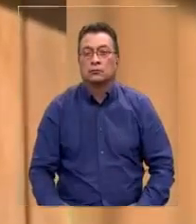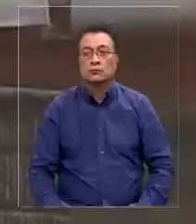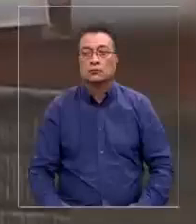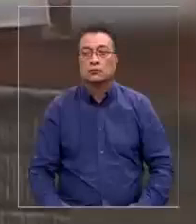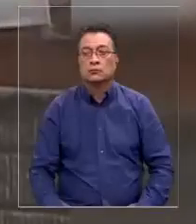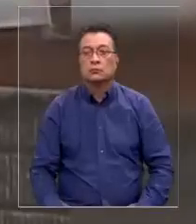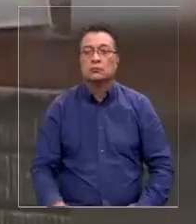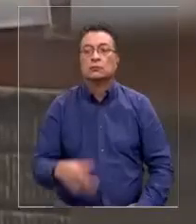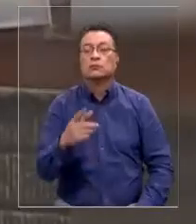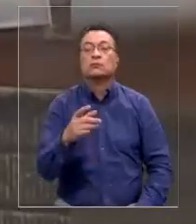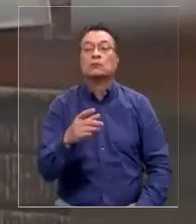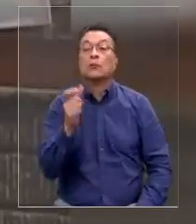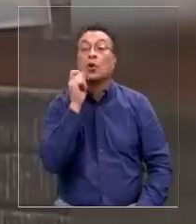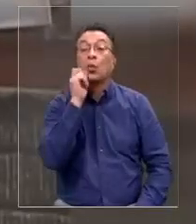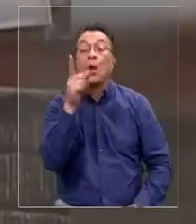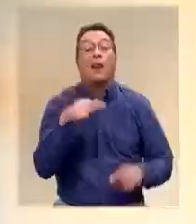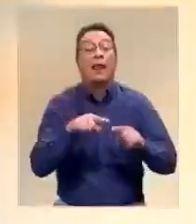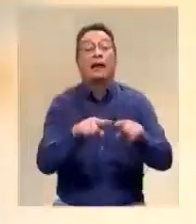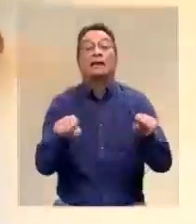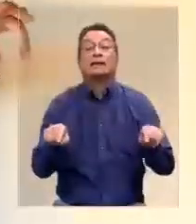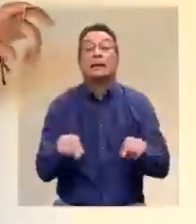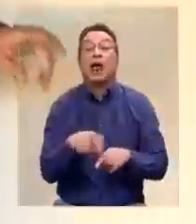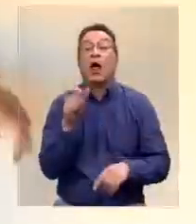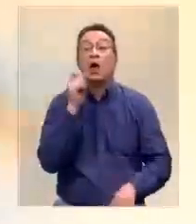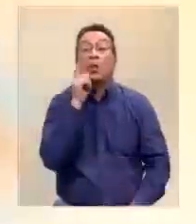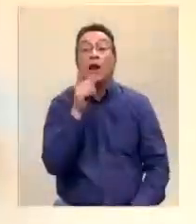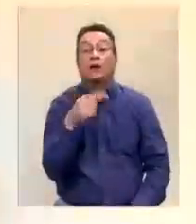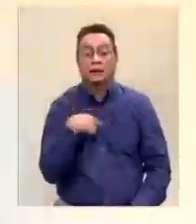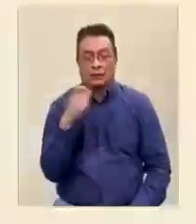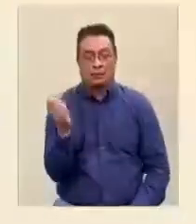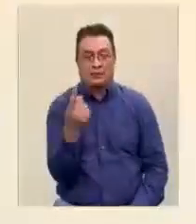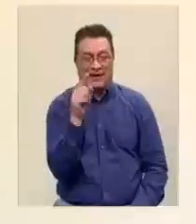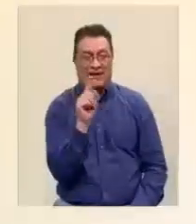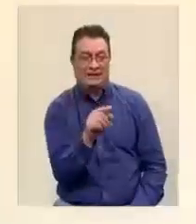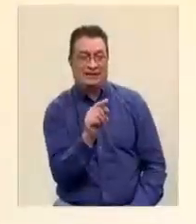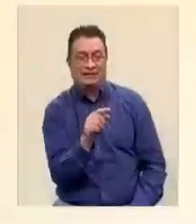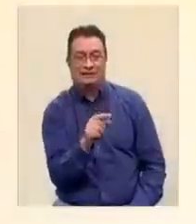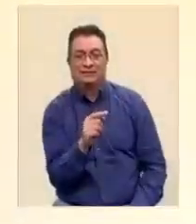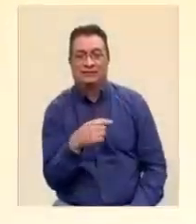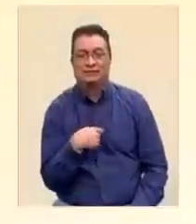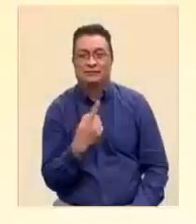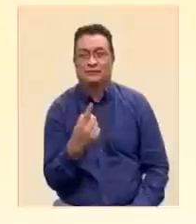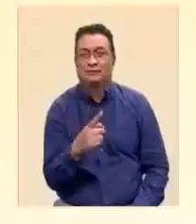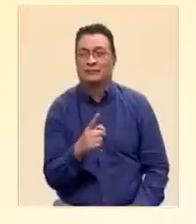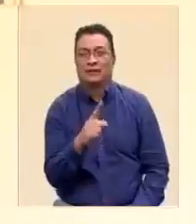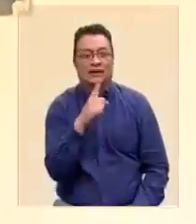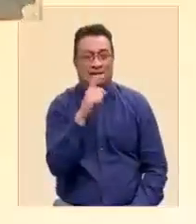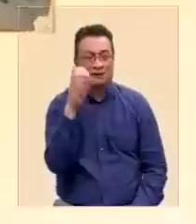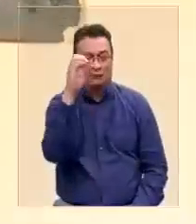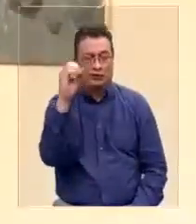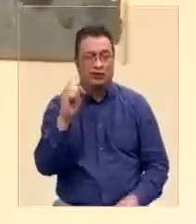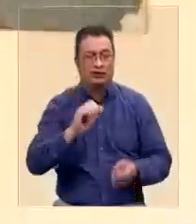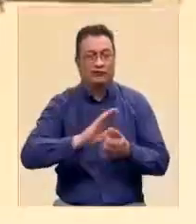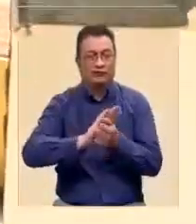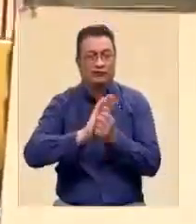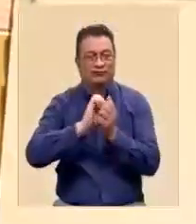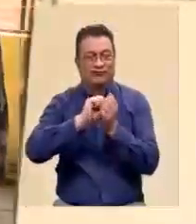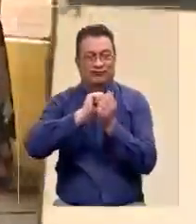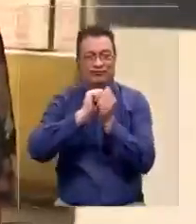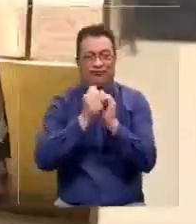corazones. ¿Cuál era la sala, profe? Esta sala. Esta era la primera. Está totalmente